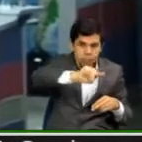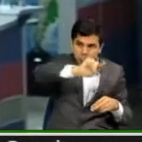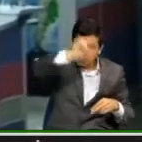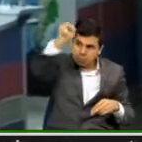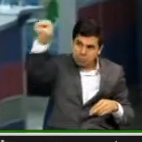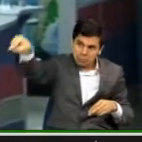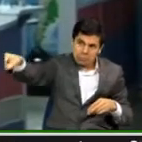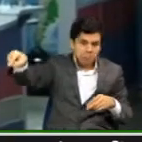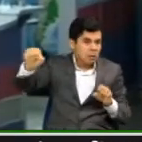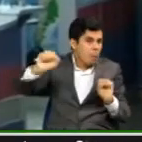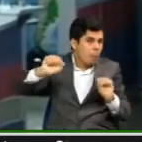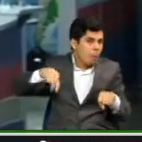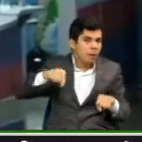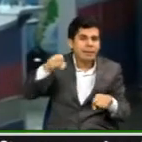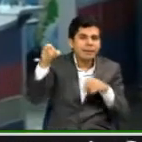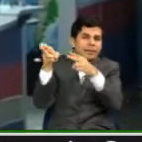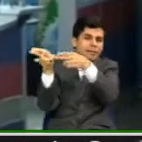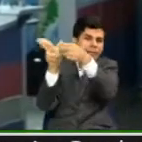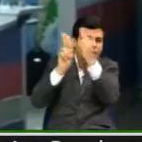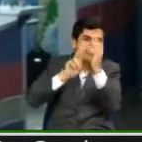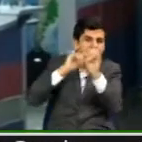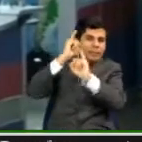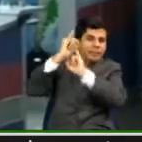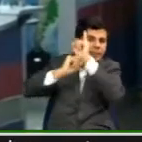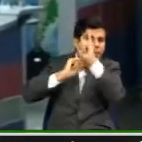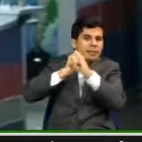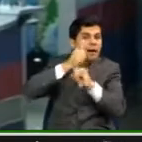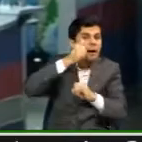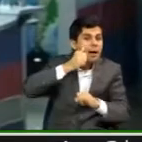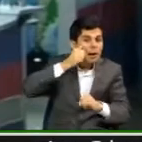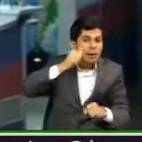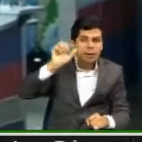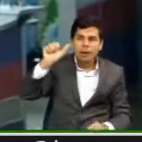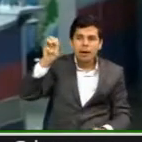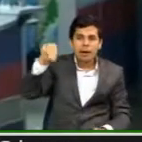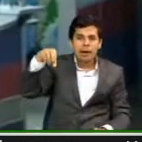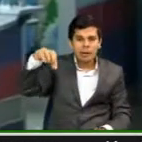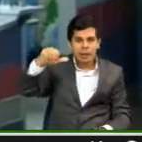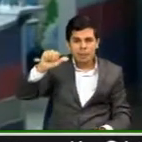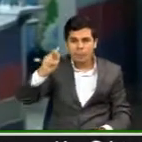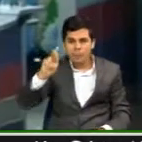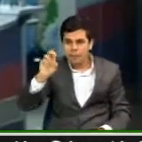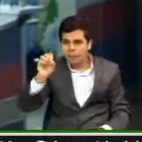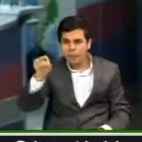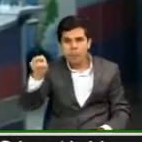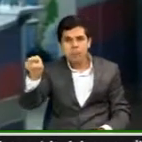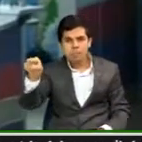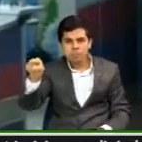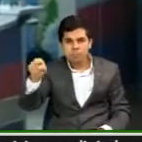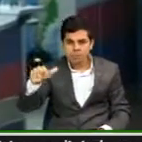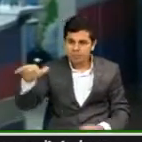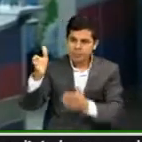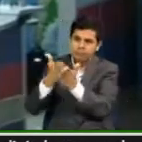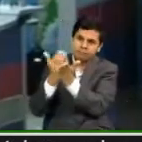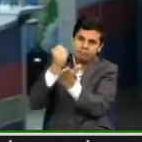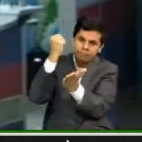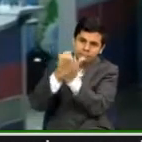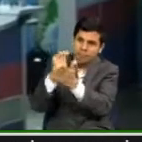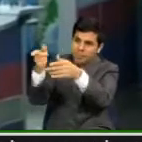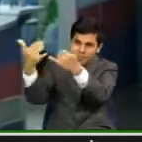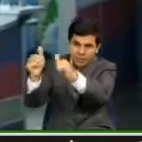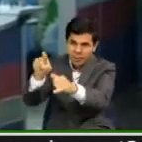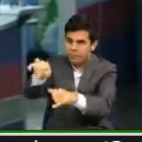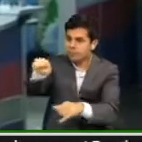paso por el puente internacional entre Arauca y El Amparo, sellar el pasaporte en la localidad de El Amparo y trasladarlos